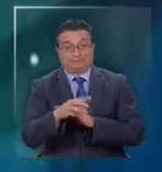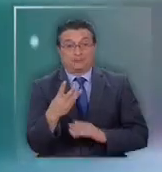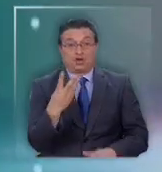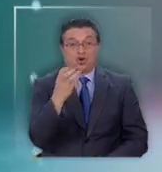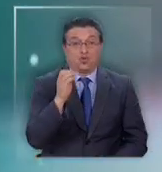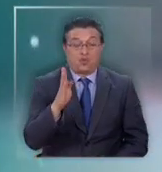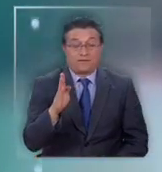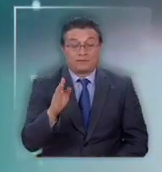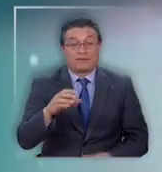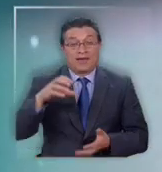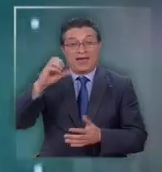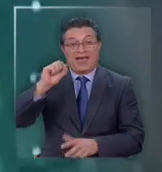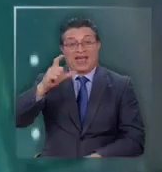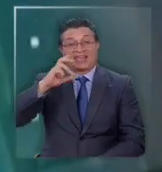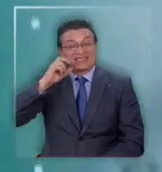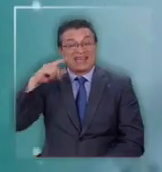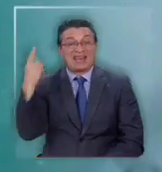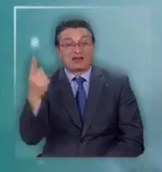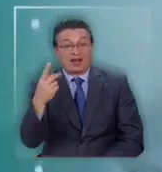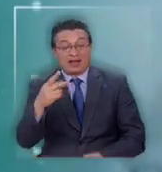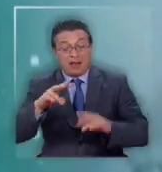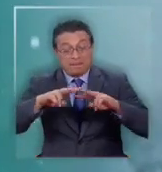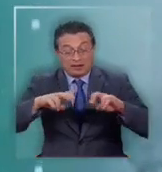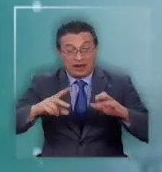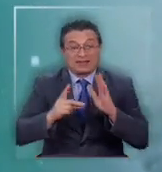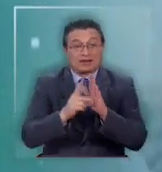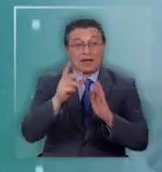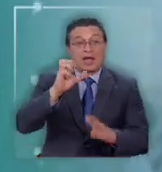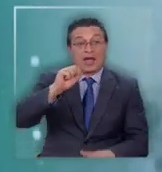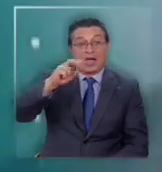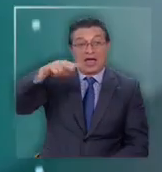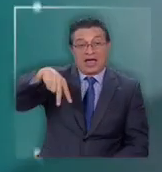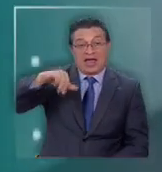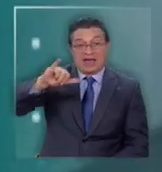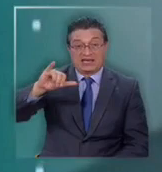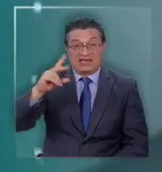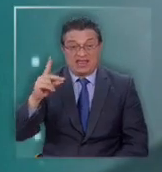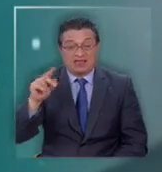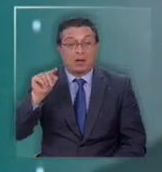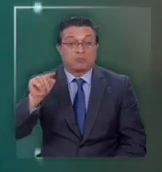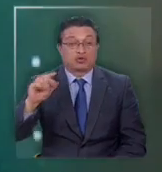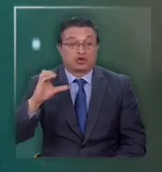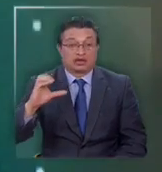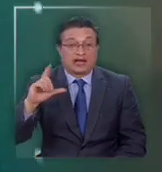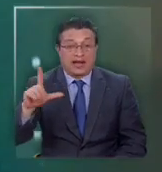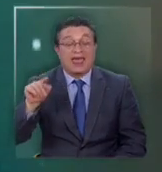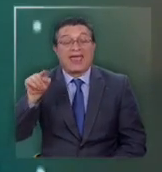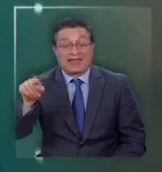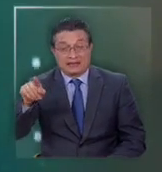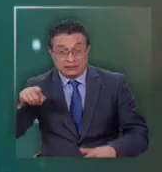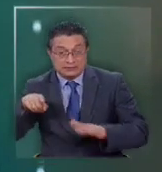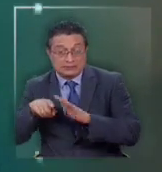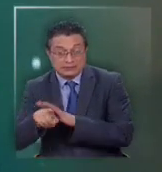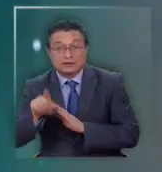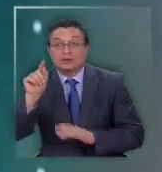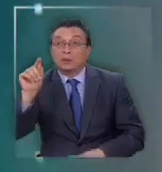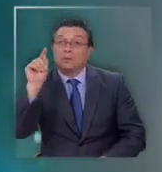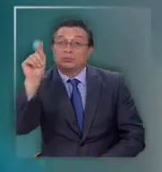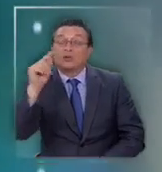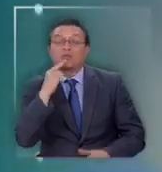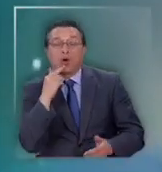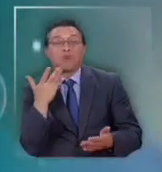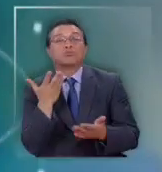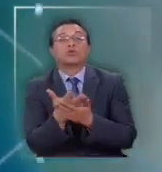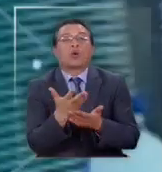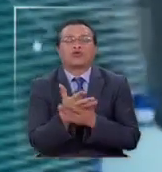de la agencia nacional de investigación y desarrollo qué es y punto cl y a través de esa página van a encontrar el link la postulación